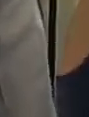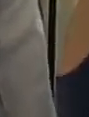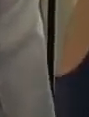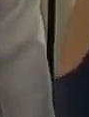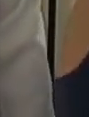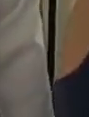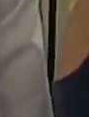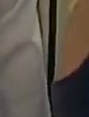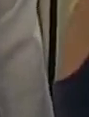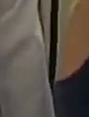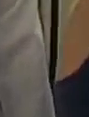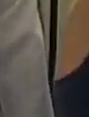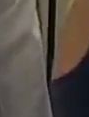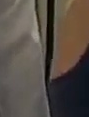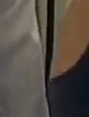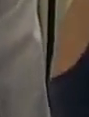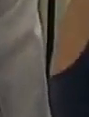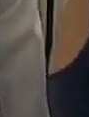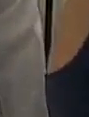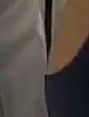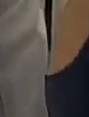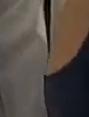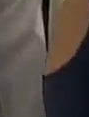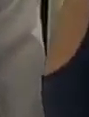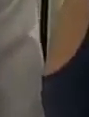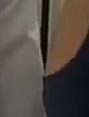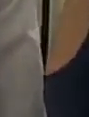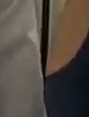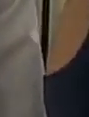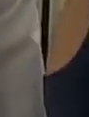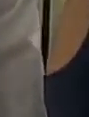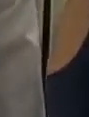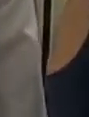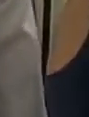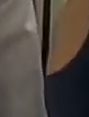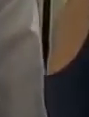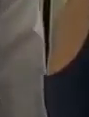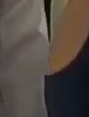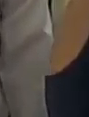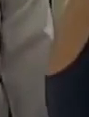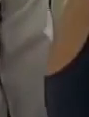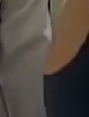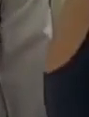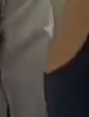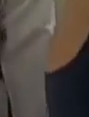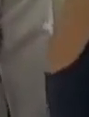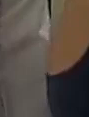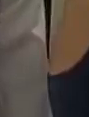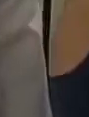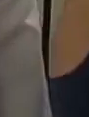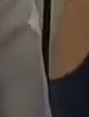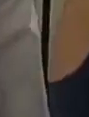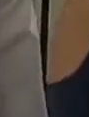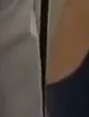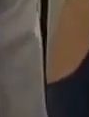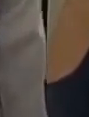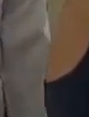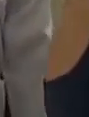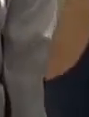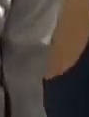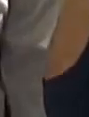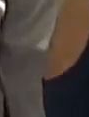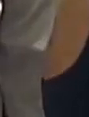es liderada por la vicepresidenta ejecutiva de la república del cid rodríguez en compañía del ministro del poder popular para la salud